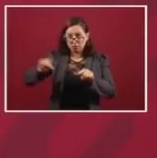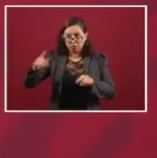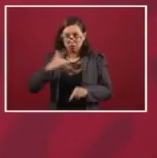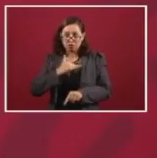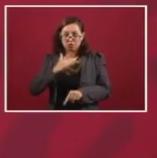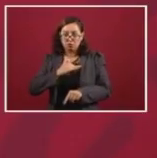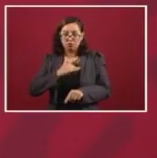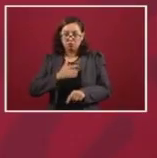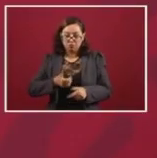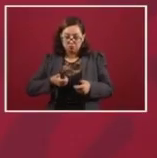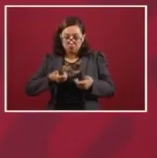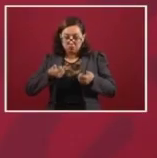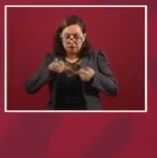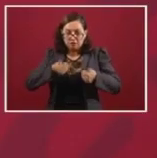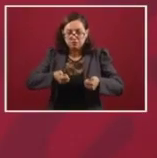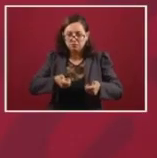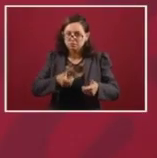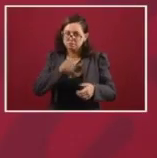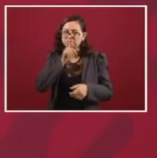intervencionistas,